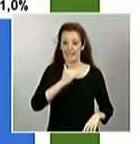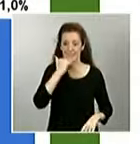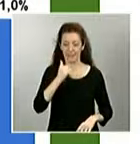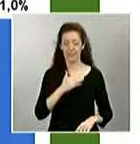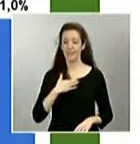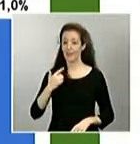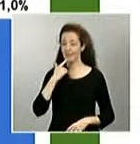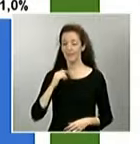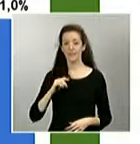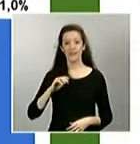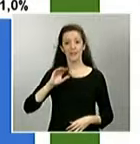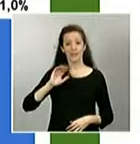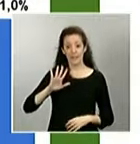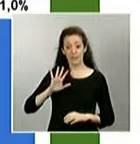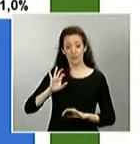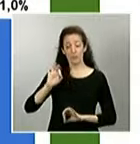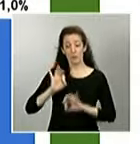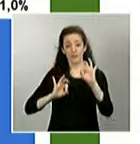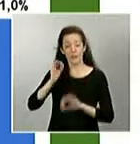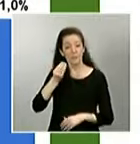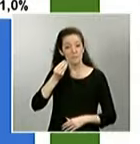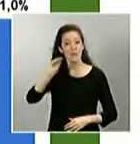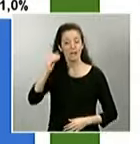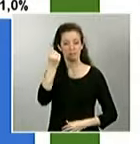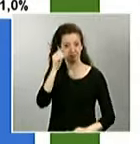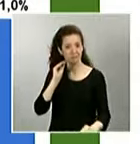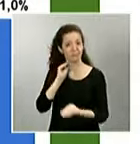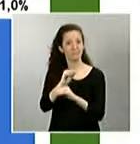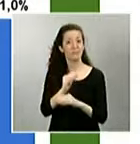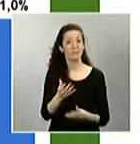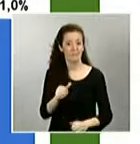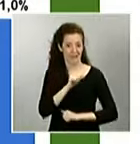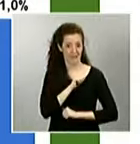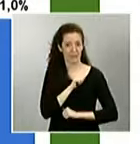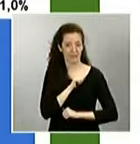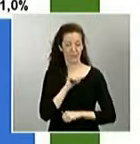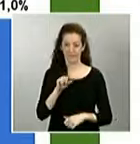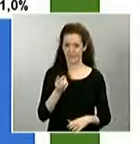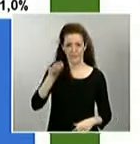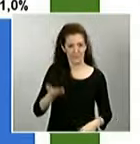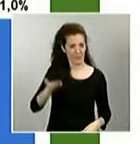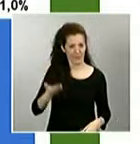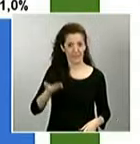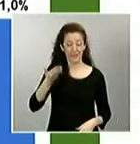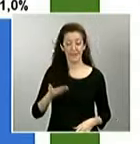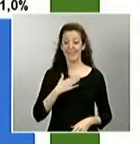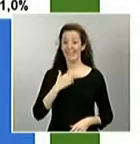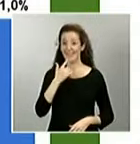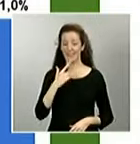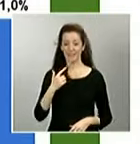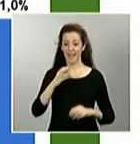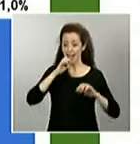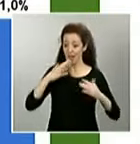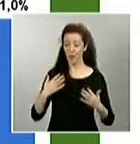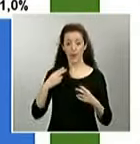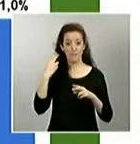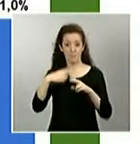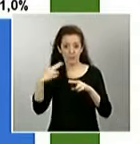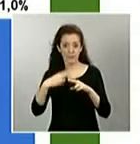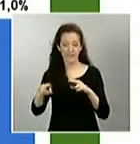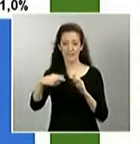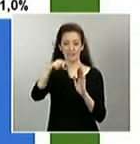la protección por desempleo. Esto es muy importante. Esto indica que las políticas que estamos practicando, las medidas públicas que